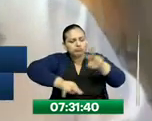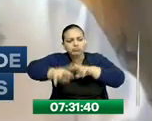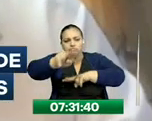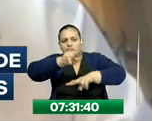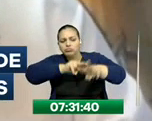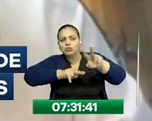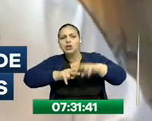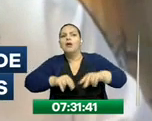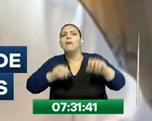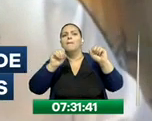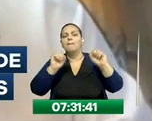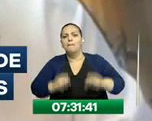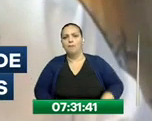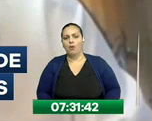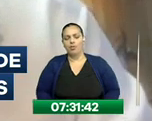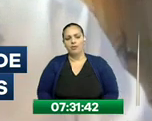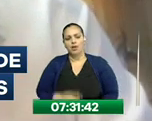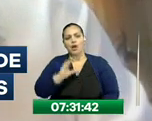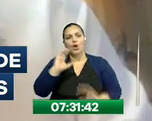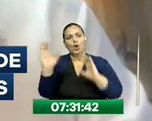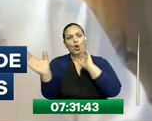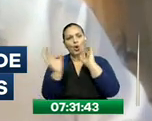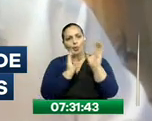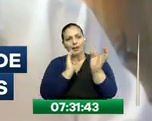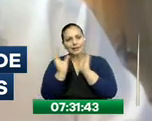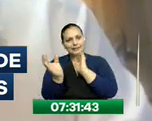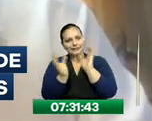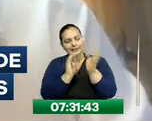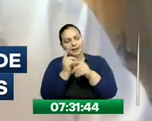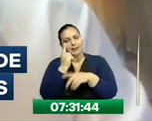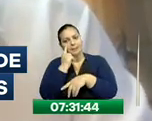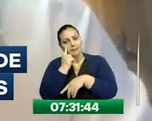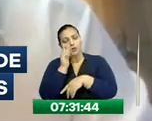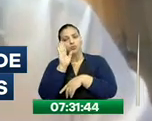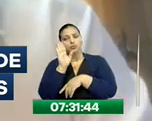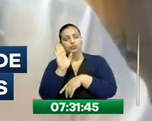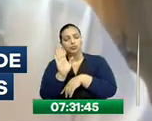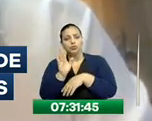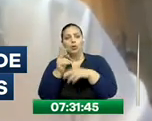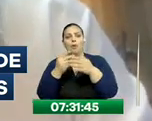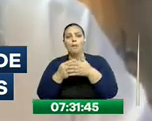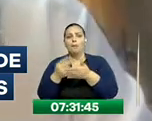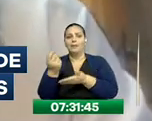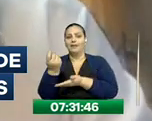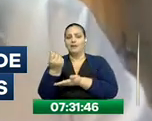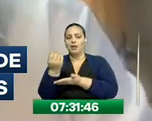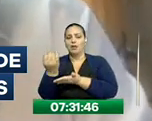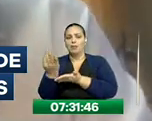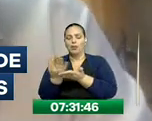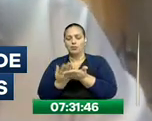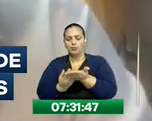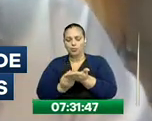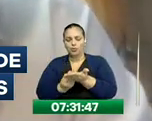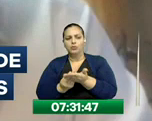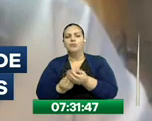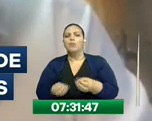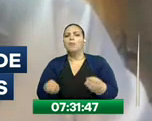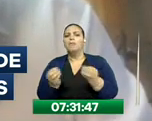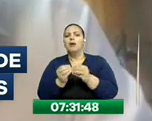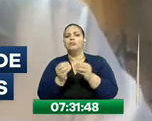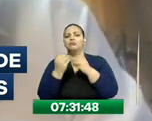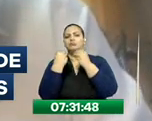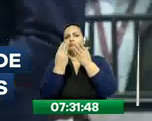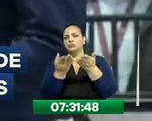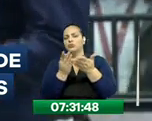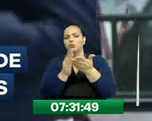de ese mismo presupuesto ver la posibilidad de reducirlo o mejorar algunas características. Sobre los vínculos